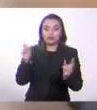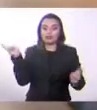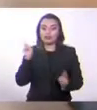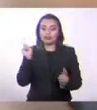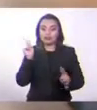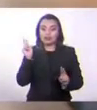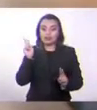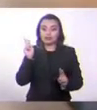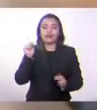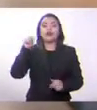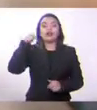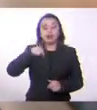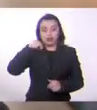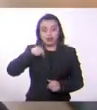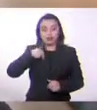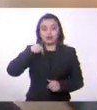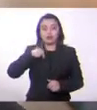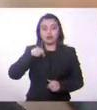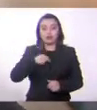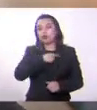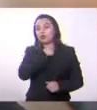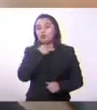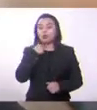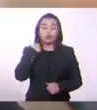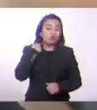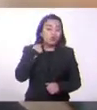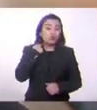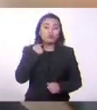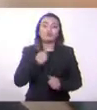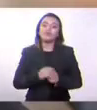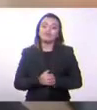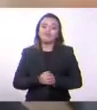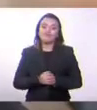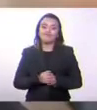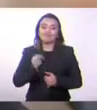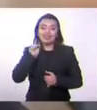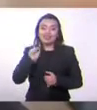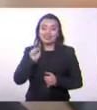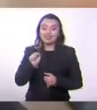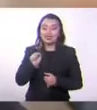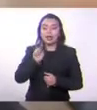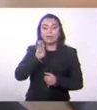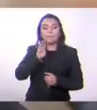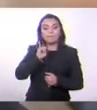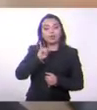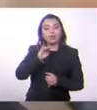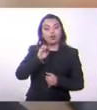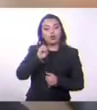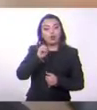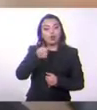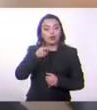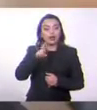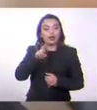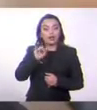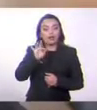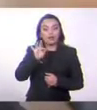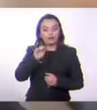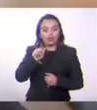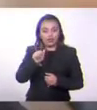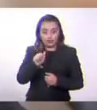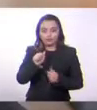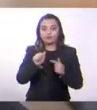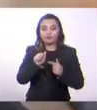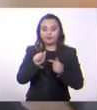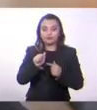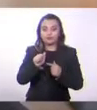un texto expositivo porque posee una serie de ideas en torno a una temática. Posee un lenguaje estándar que no